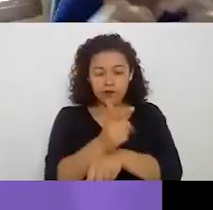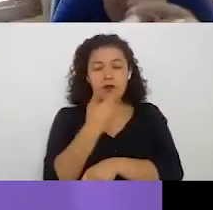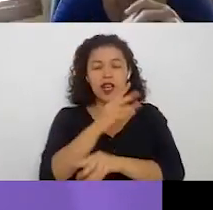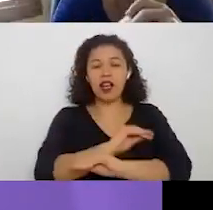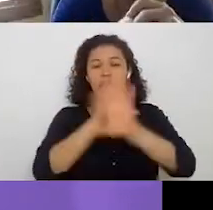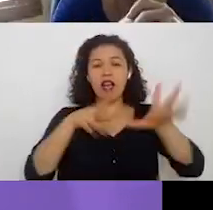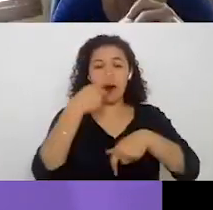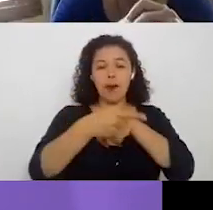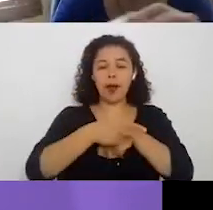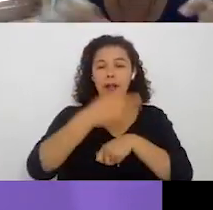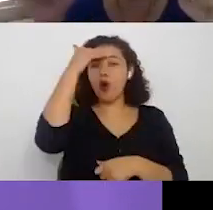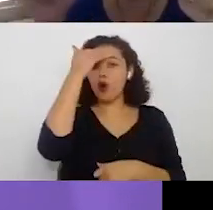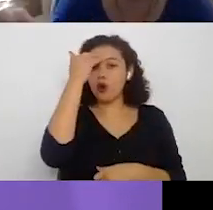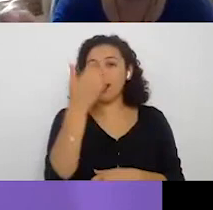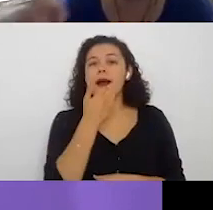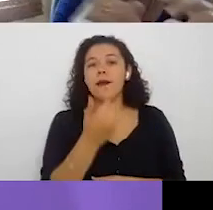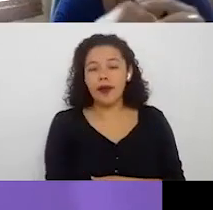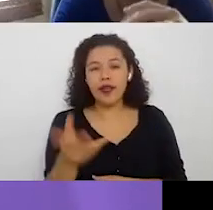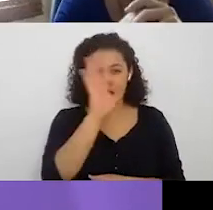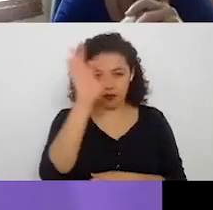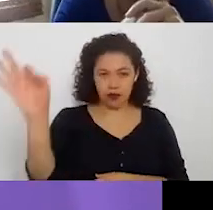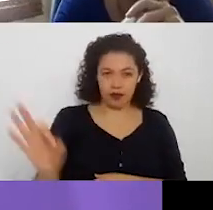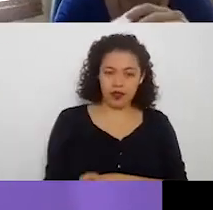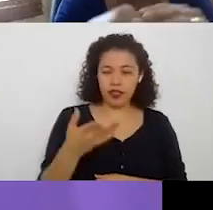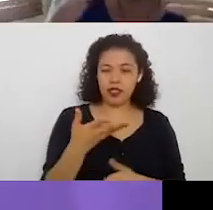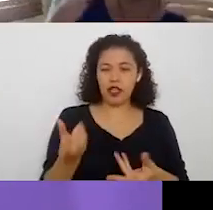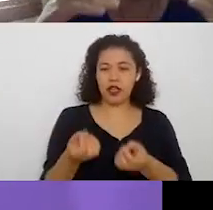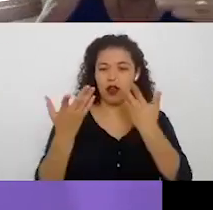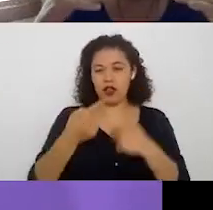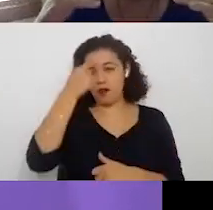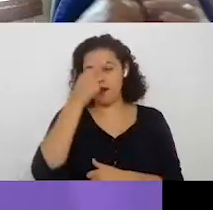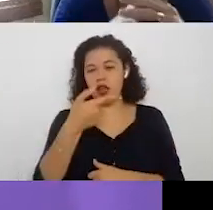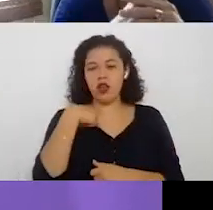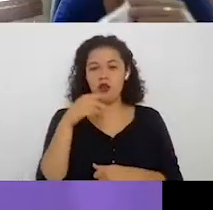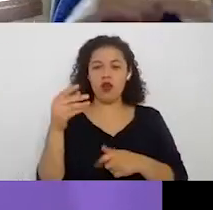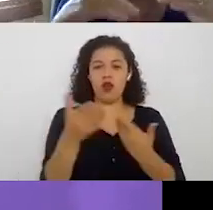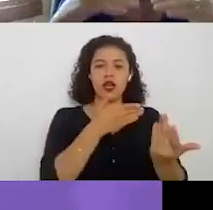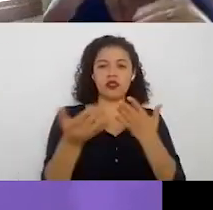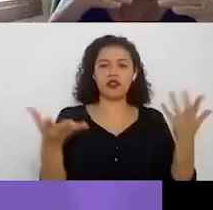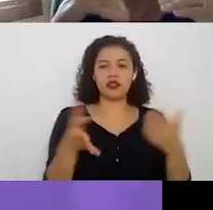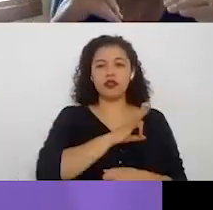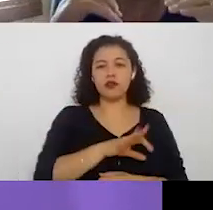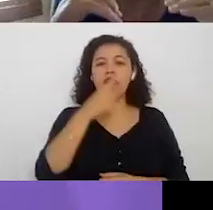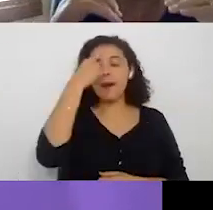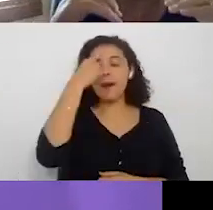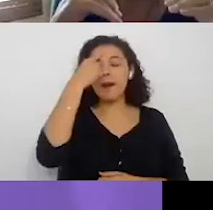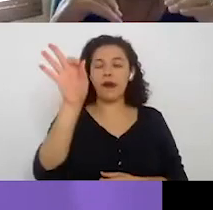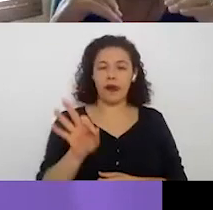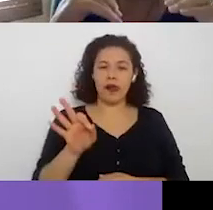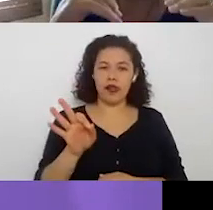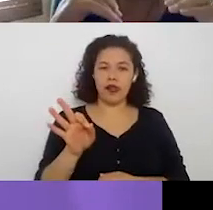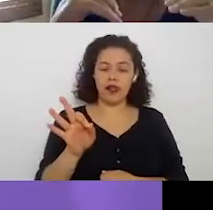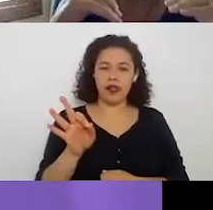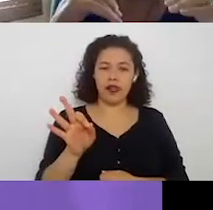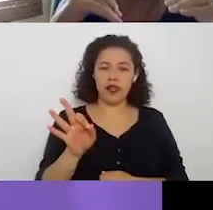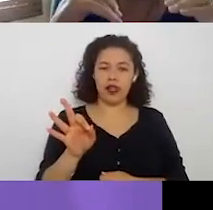esos riesgos, cuál es ese porcentaje sobre el cual puede actuar y cuál es ese porcentaje sobre el